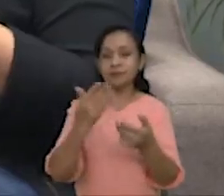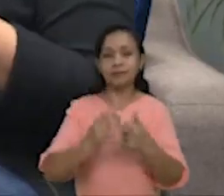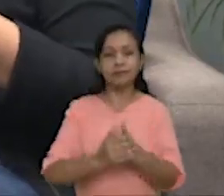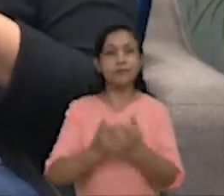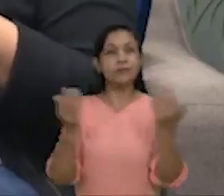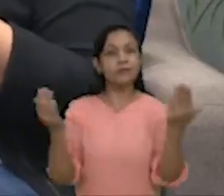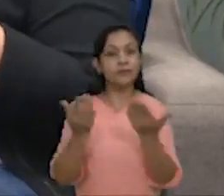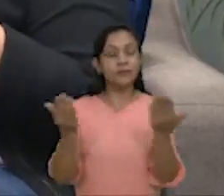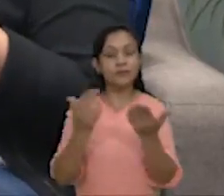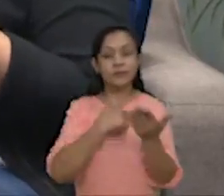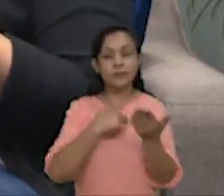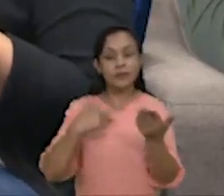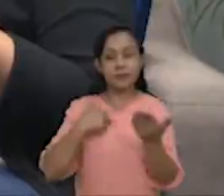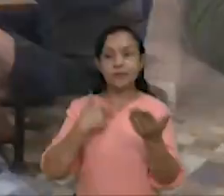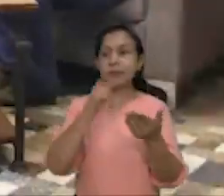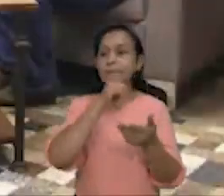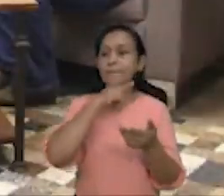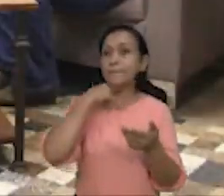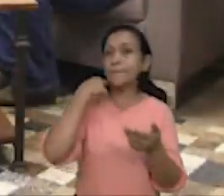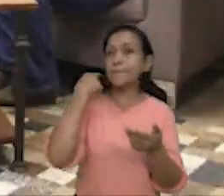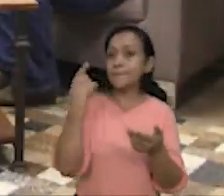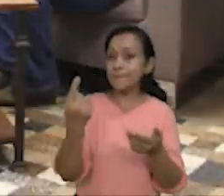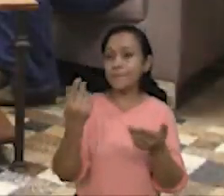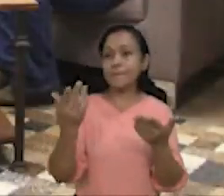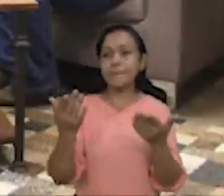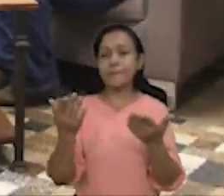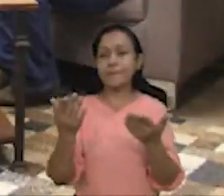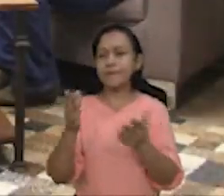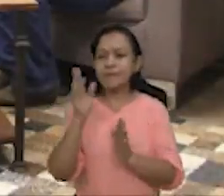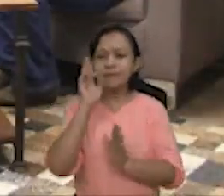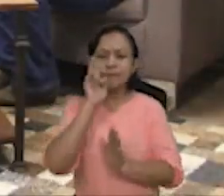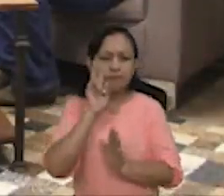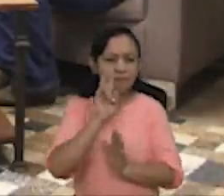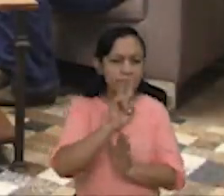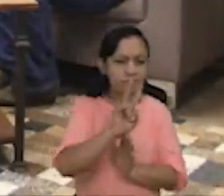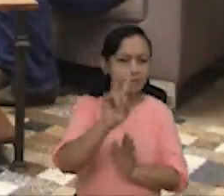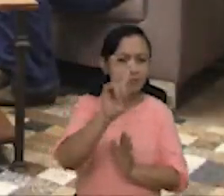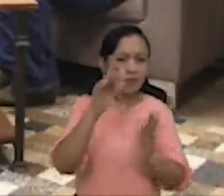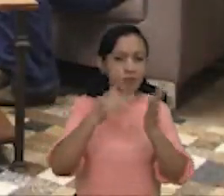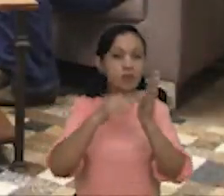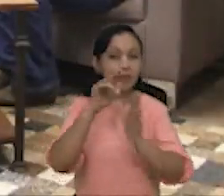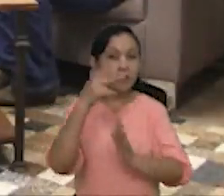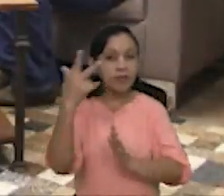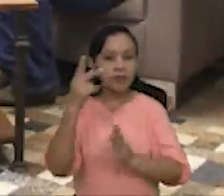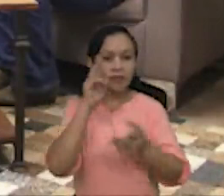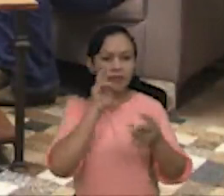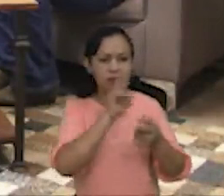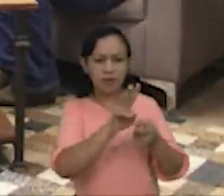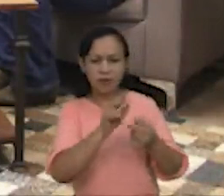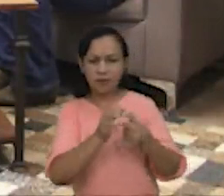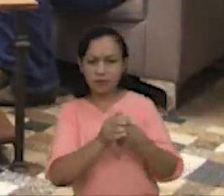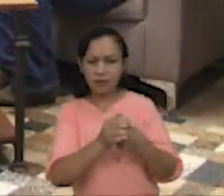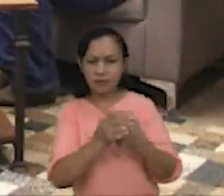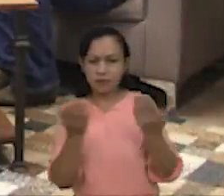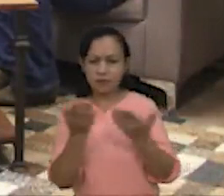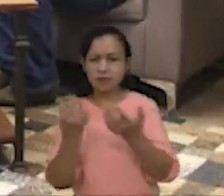como asertividad, tuvimos olfato en el 2018 para darnos cuenta, olfato